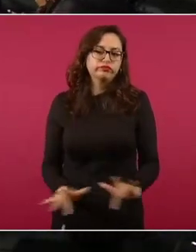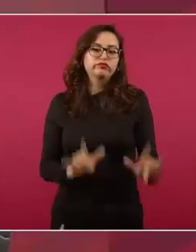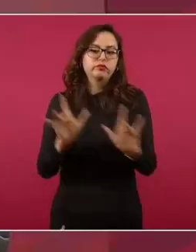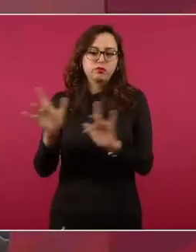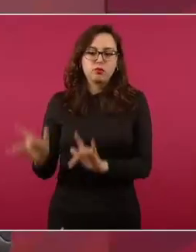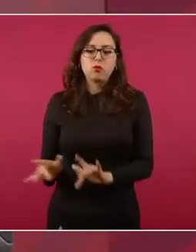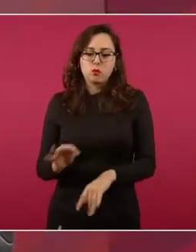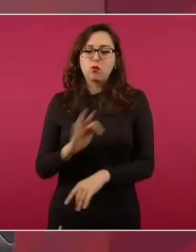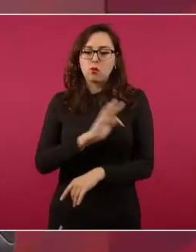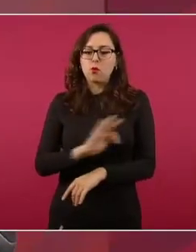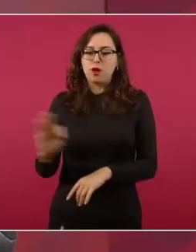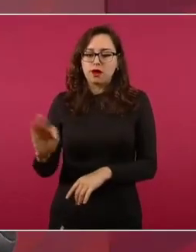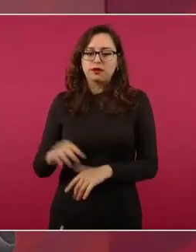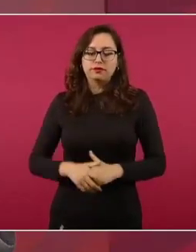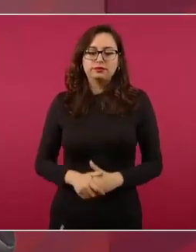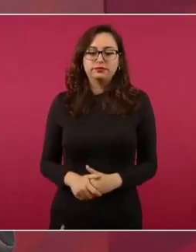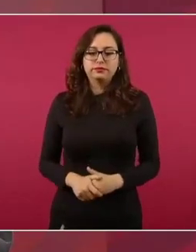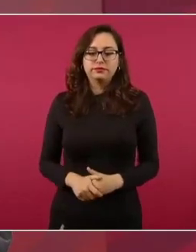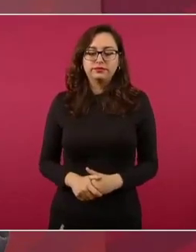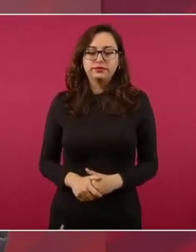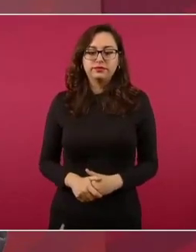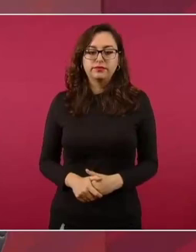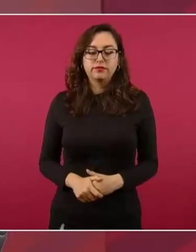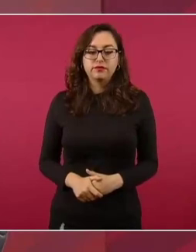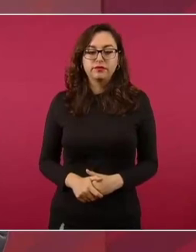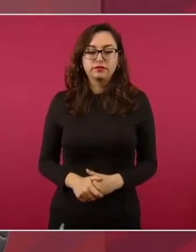decíamos que pues